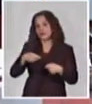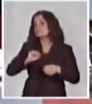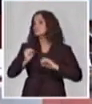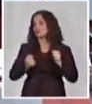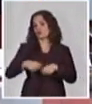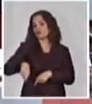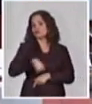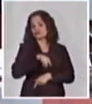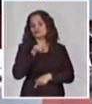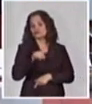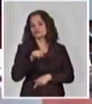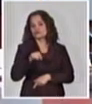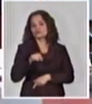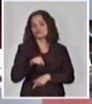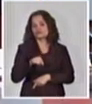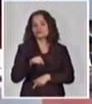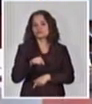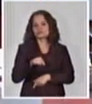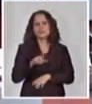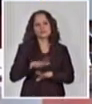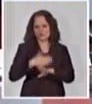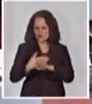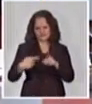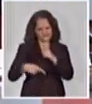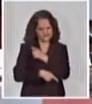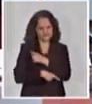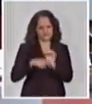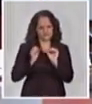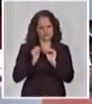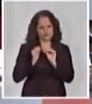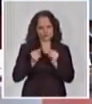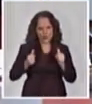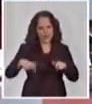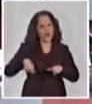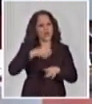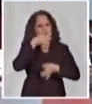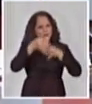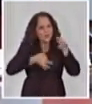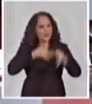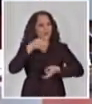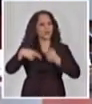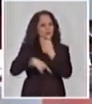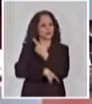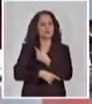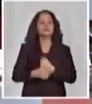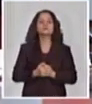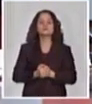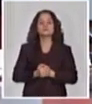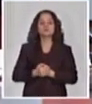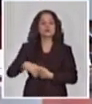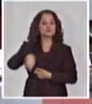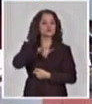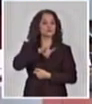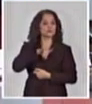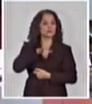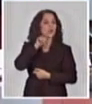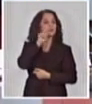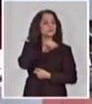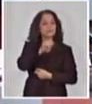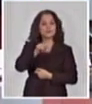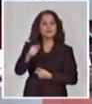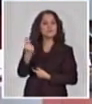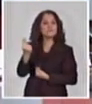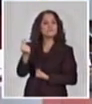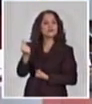a ese tema con más calma. Entonces, tenemos que enfrentar precios especulativos